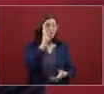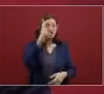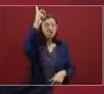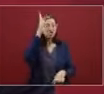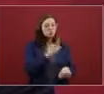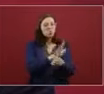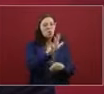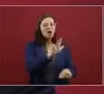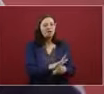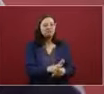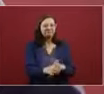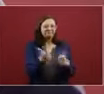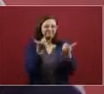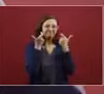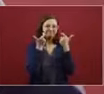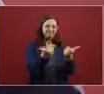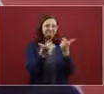es lo material.